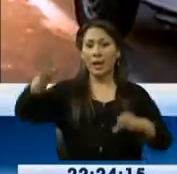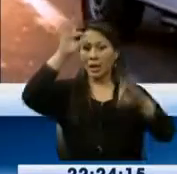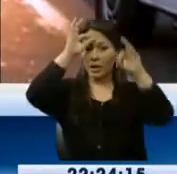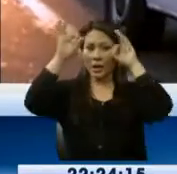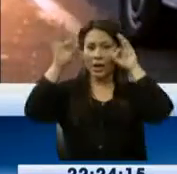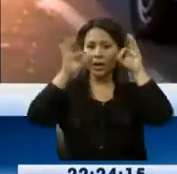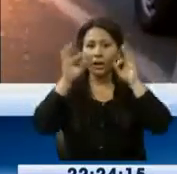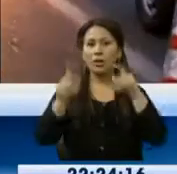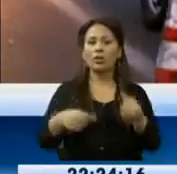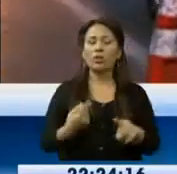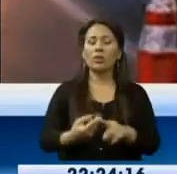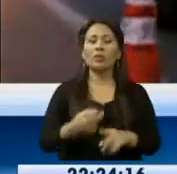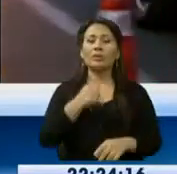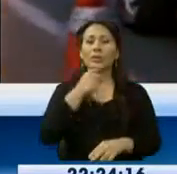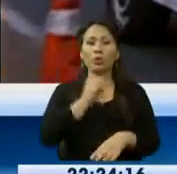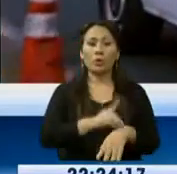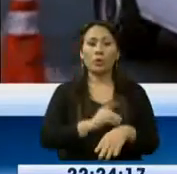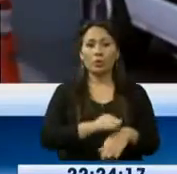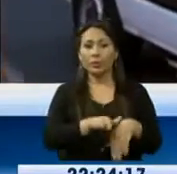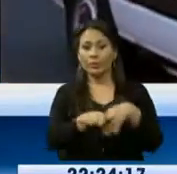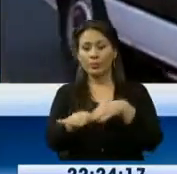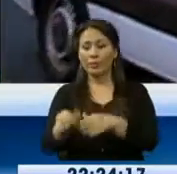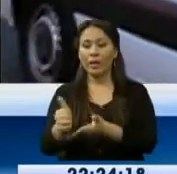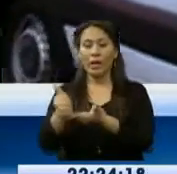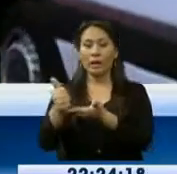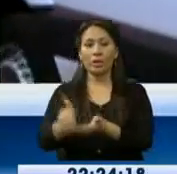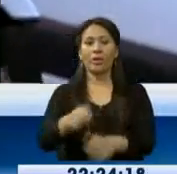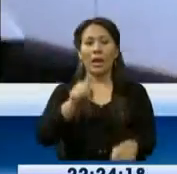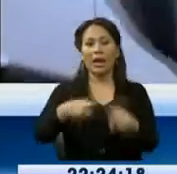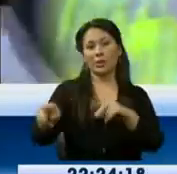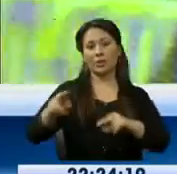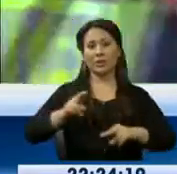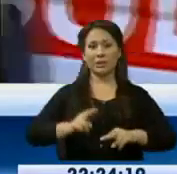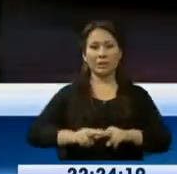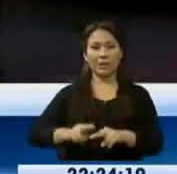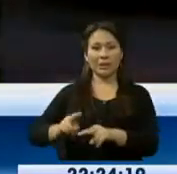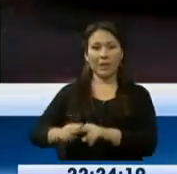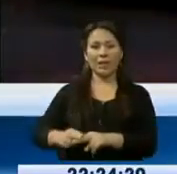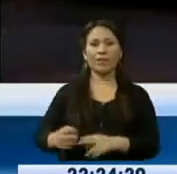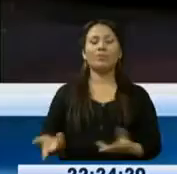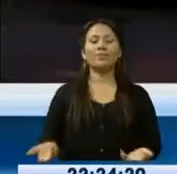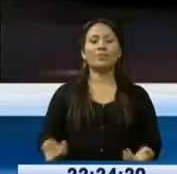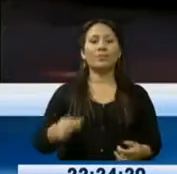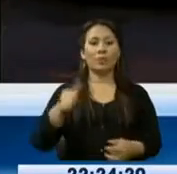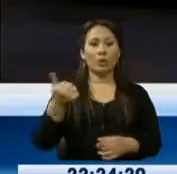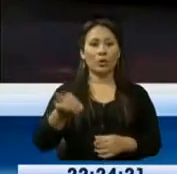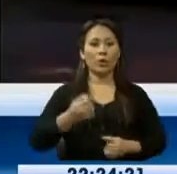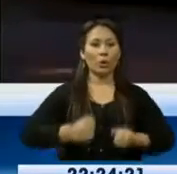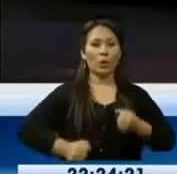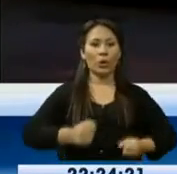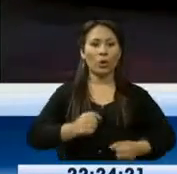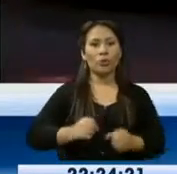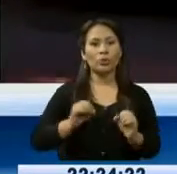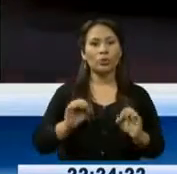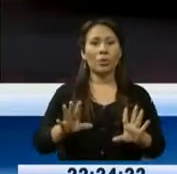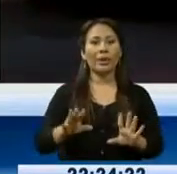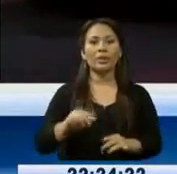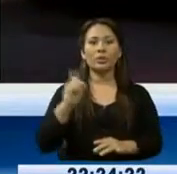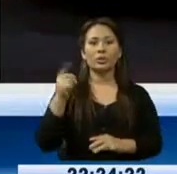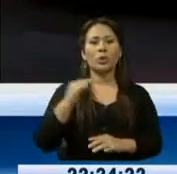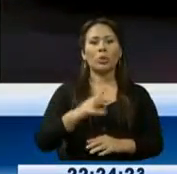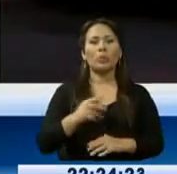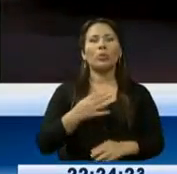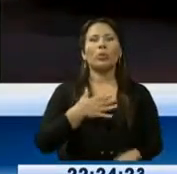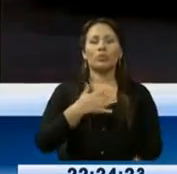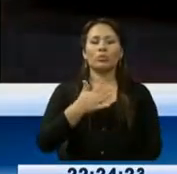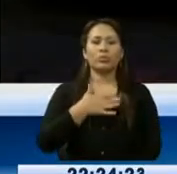cuando llegaron los paramédicos de las unidades de auxilio. Unos estaban sentados en la vereda y otros que corrieron con mejor suerte y solo se llevaron un fuerte